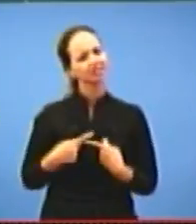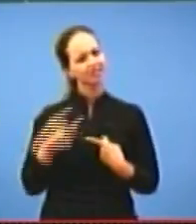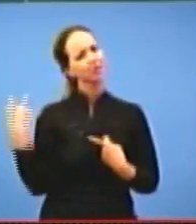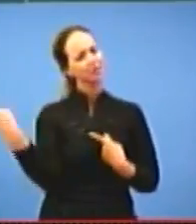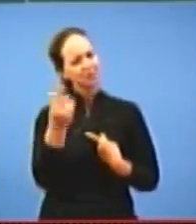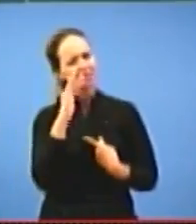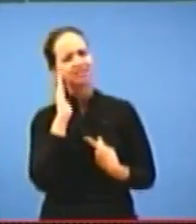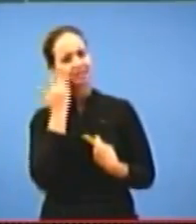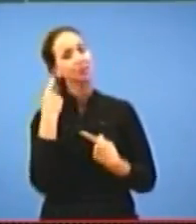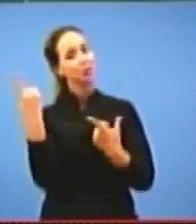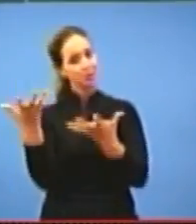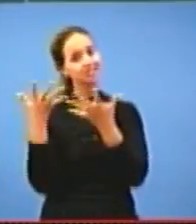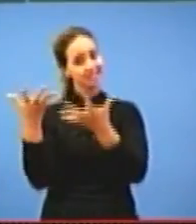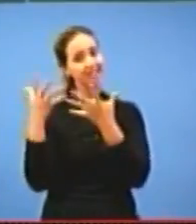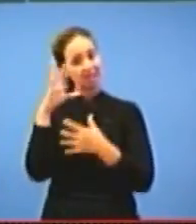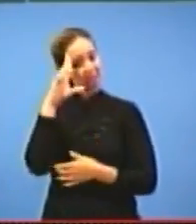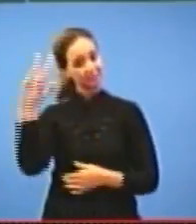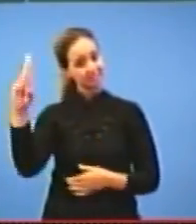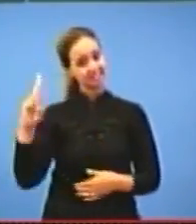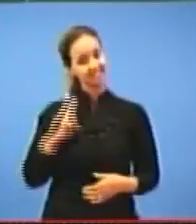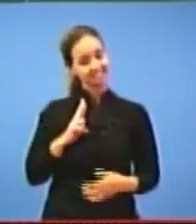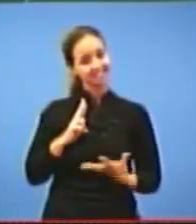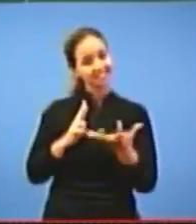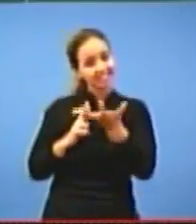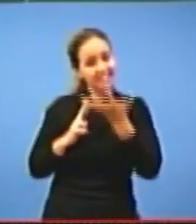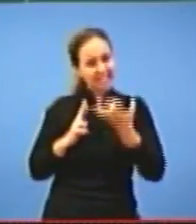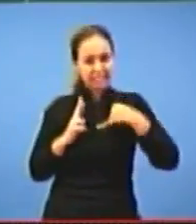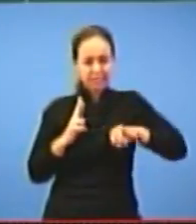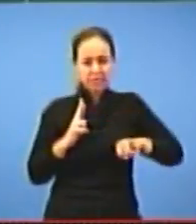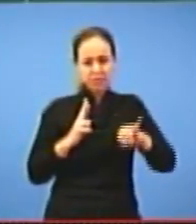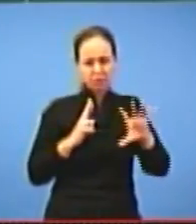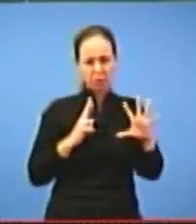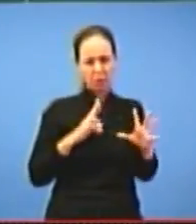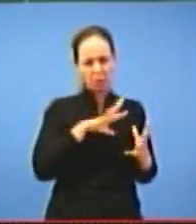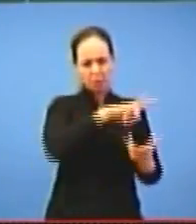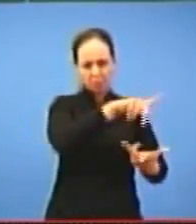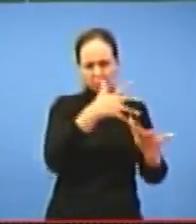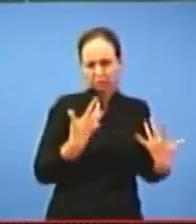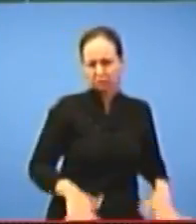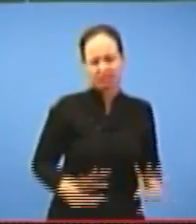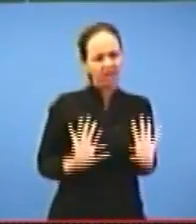nuestra visita. Nosotros queremos al Señor. Si el mundo no quiere, Él